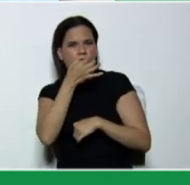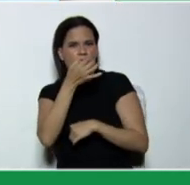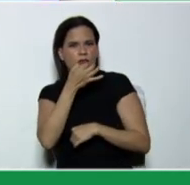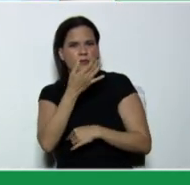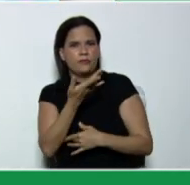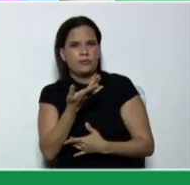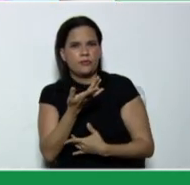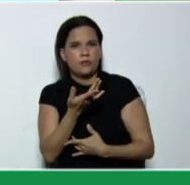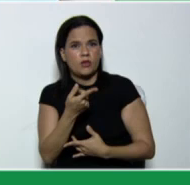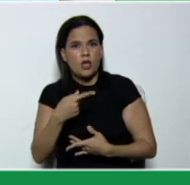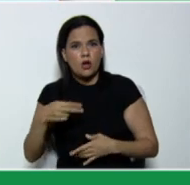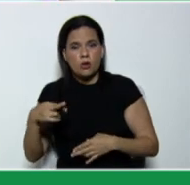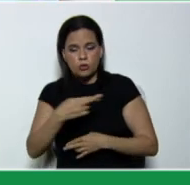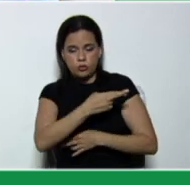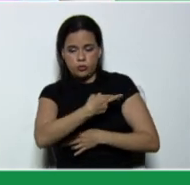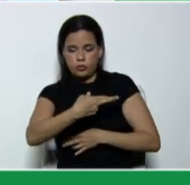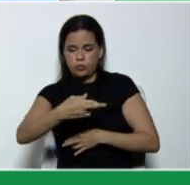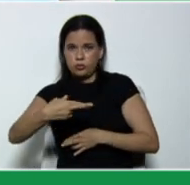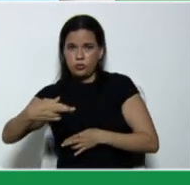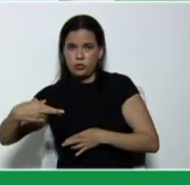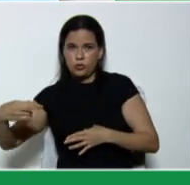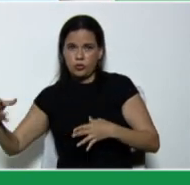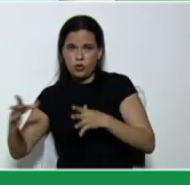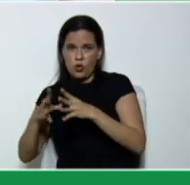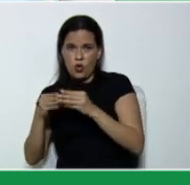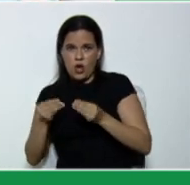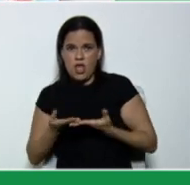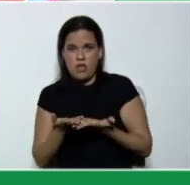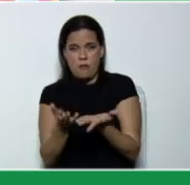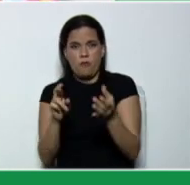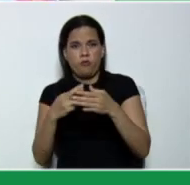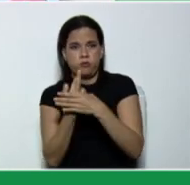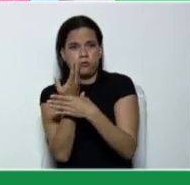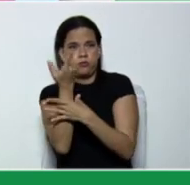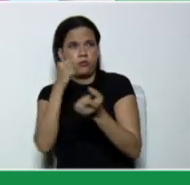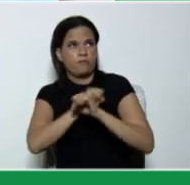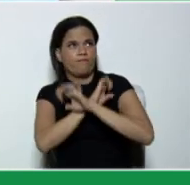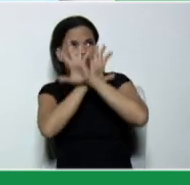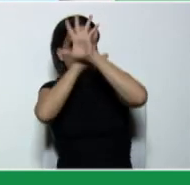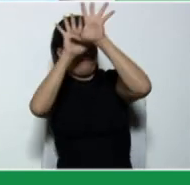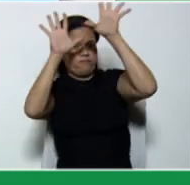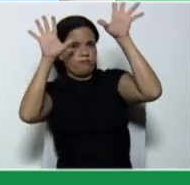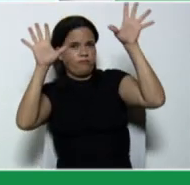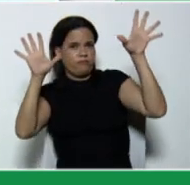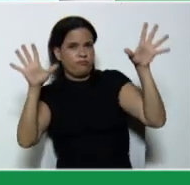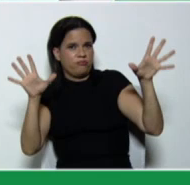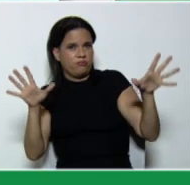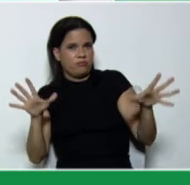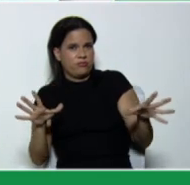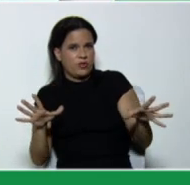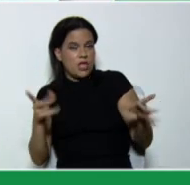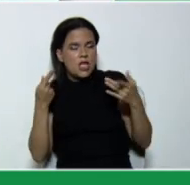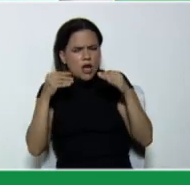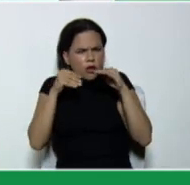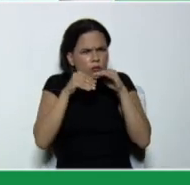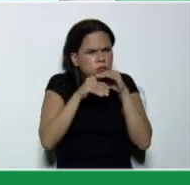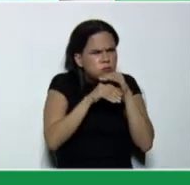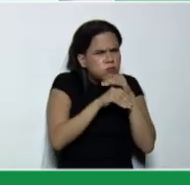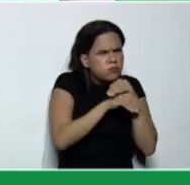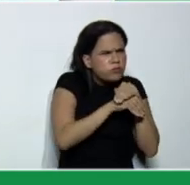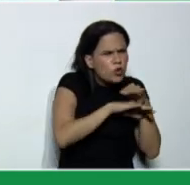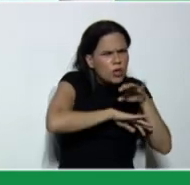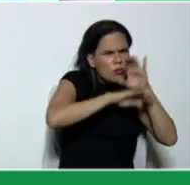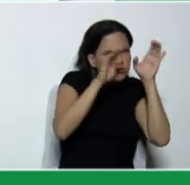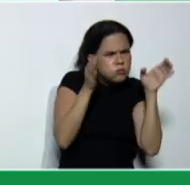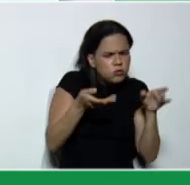verdecer. Los arroyitos todos te llevan flores por el amanecer. Y ella lo esconde por